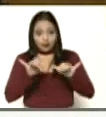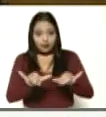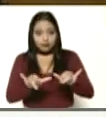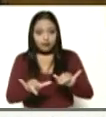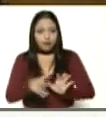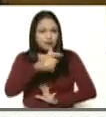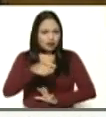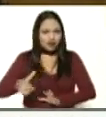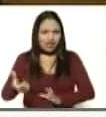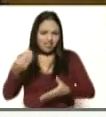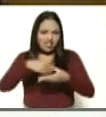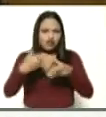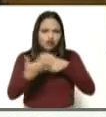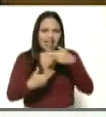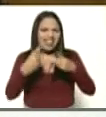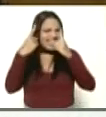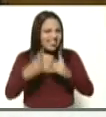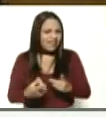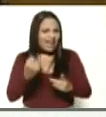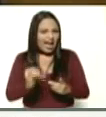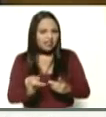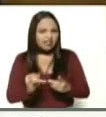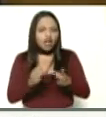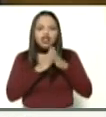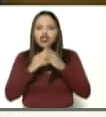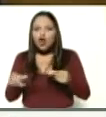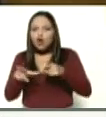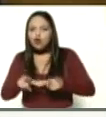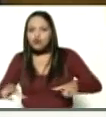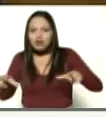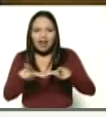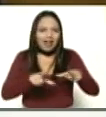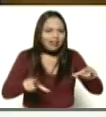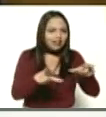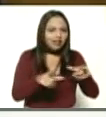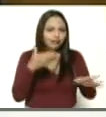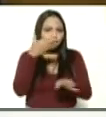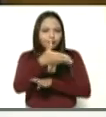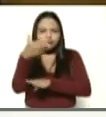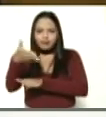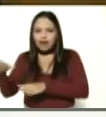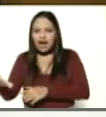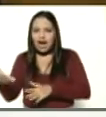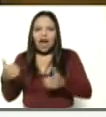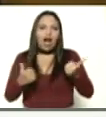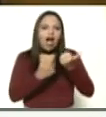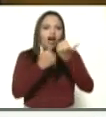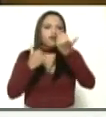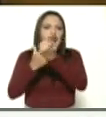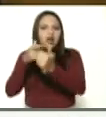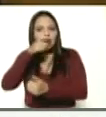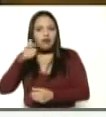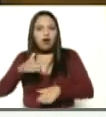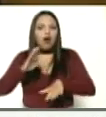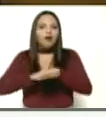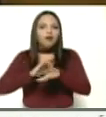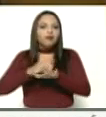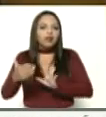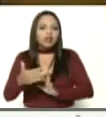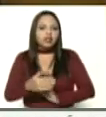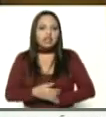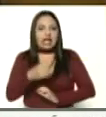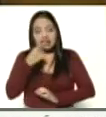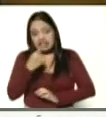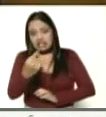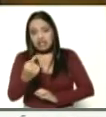tiene que estar así, en todos los lugares, acompañando las causas del pueblo, porque en este momento, diría yo,